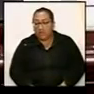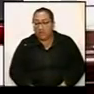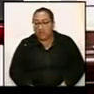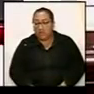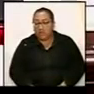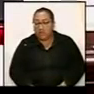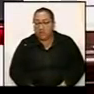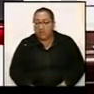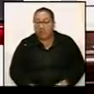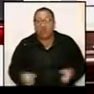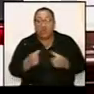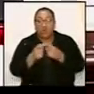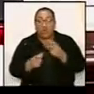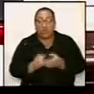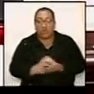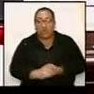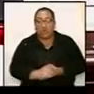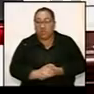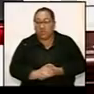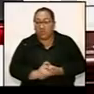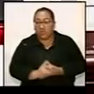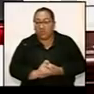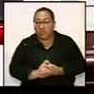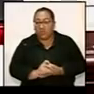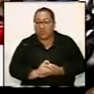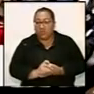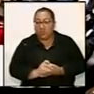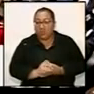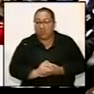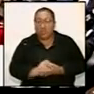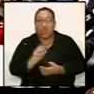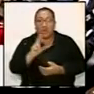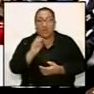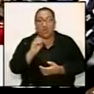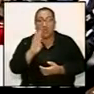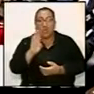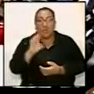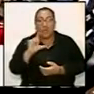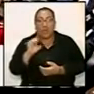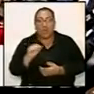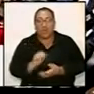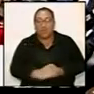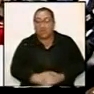Tiene la palabra la congresista Lisbeth Robles.